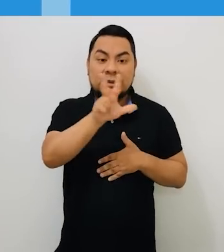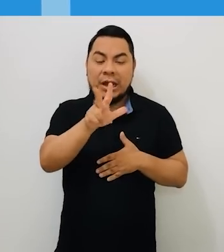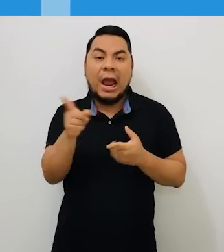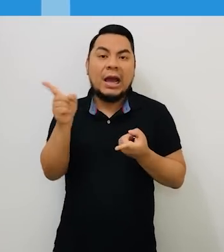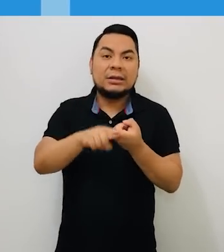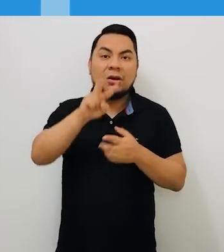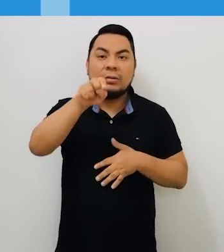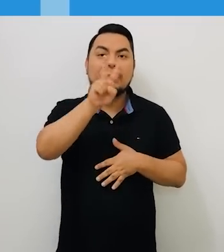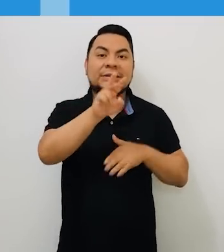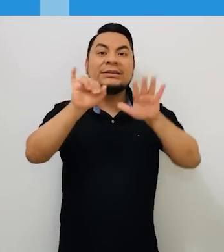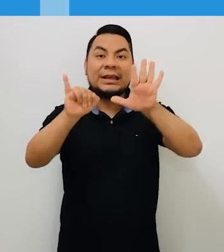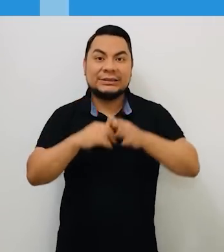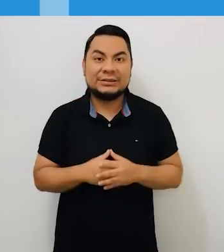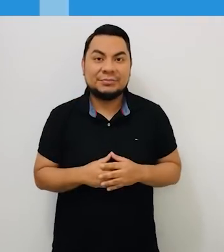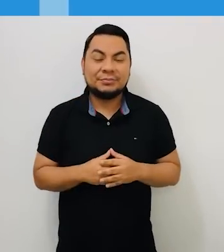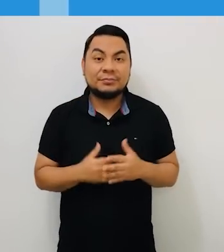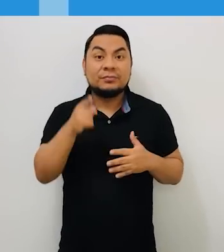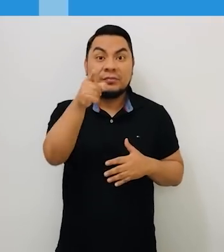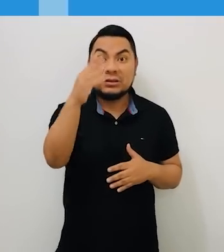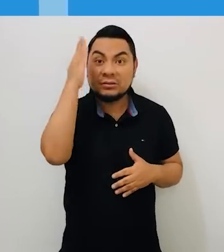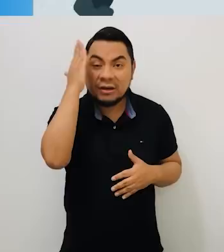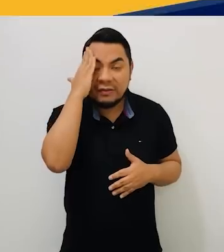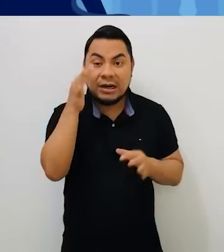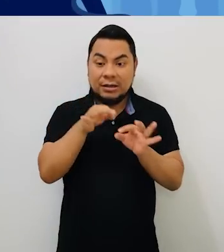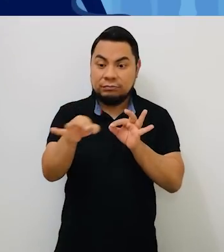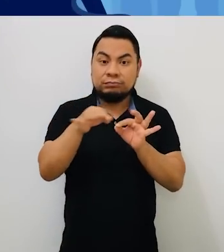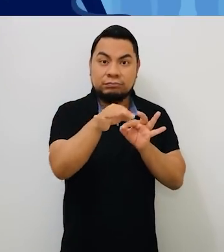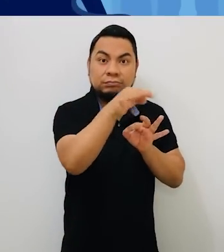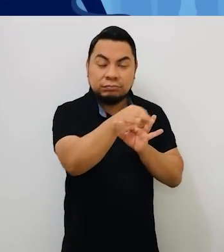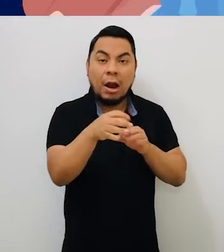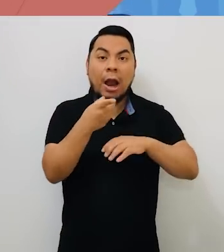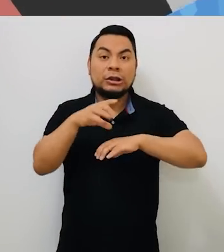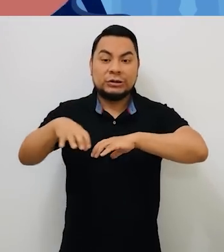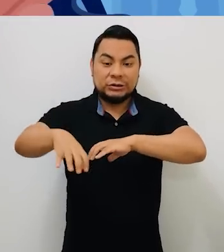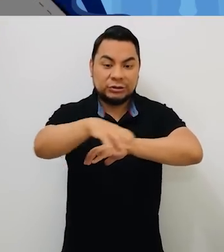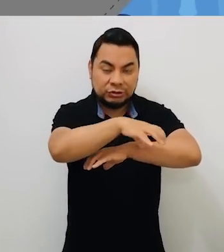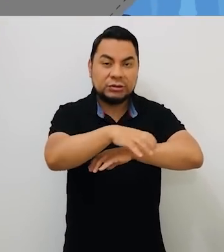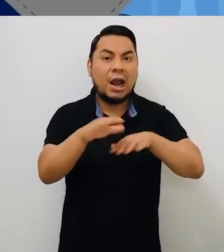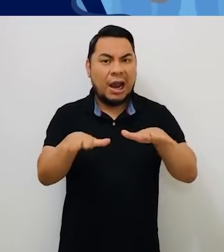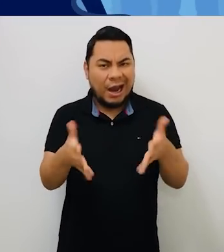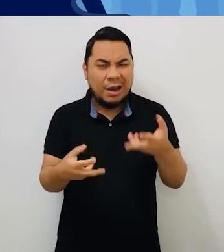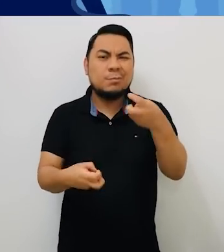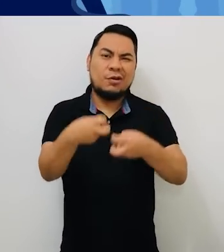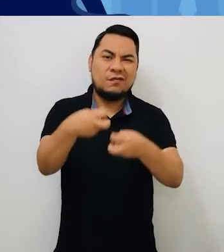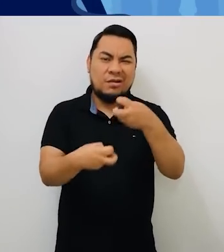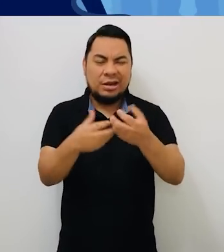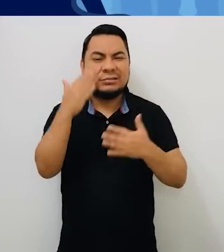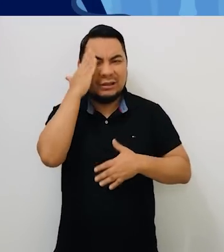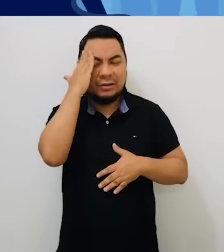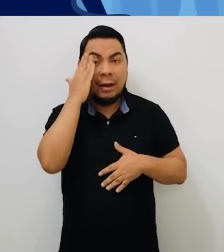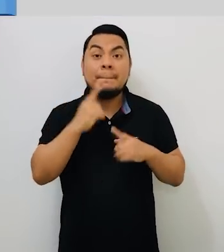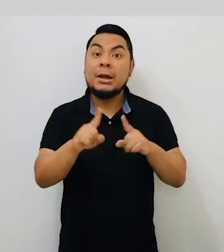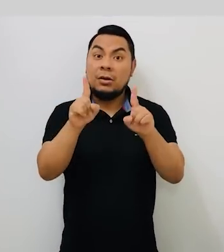periodo 2023-2026. Sabemos que en nuestras regiones, provincias y distritos hay